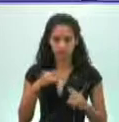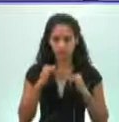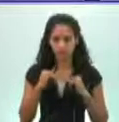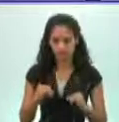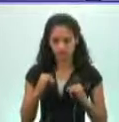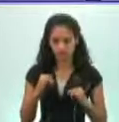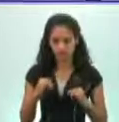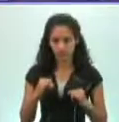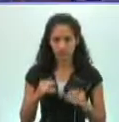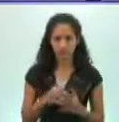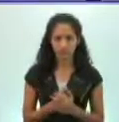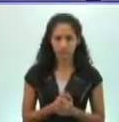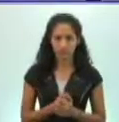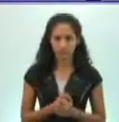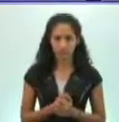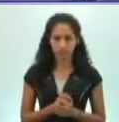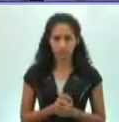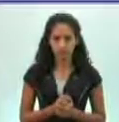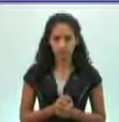exacta y ordenada.